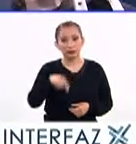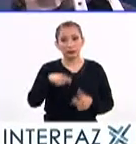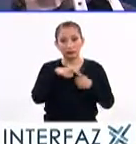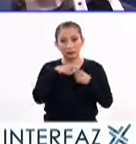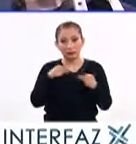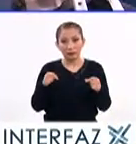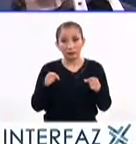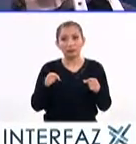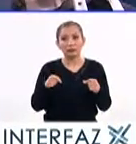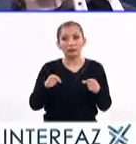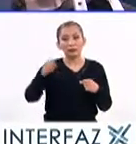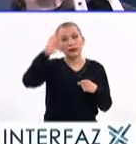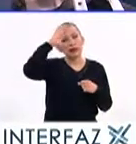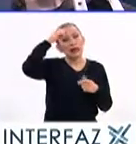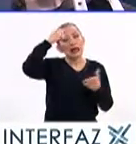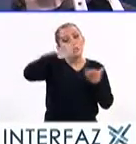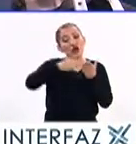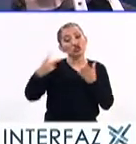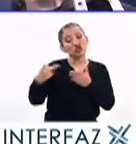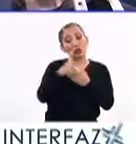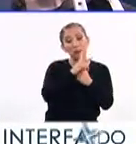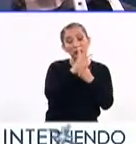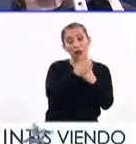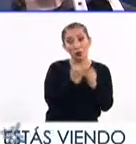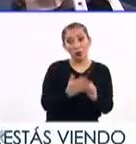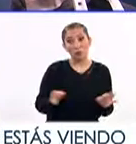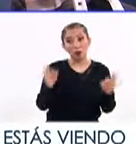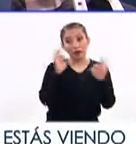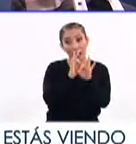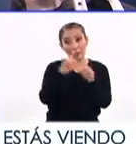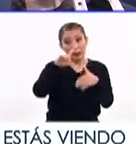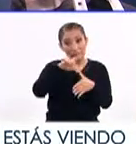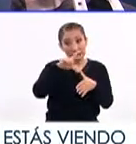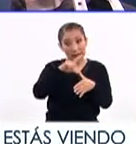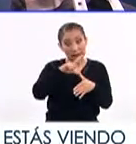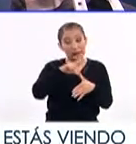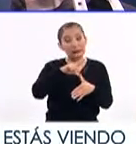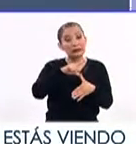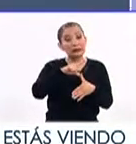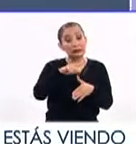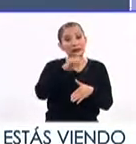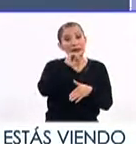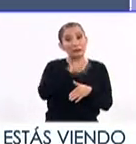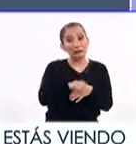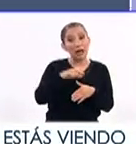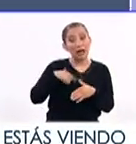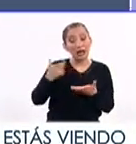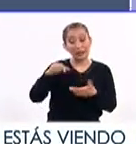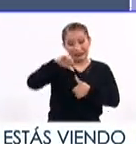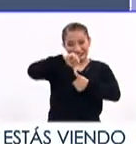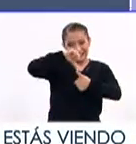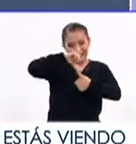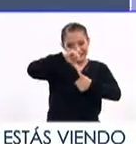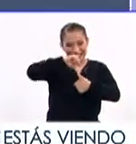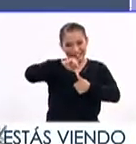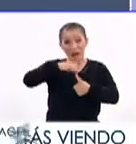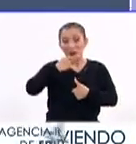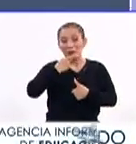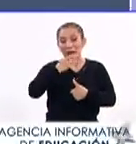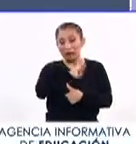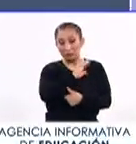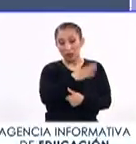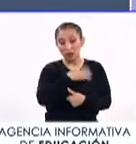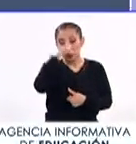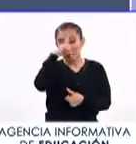Japón, pensamos que los dos países son muy importantes en Américas. Y además, en Centroamérica, como